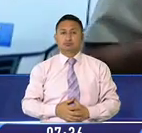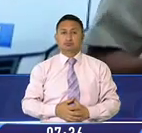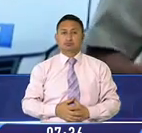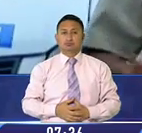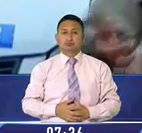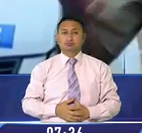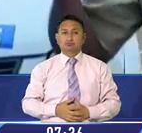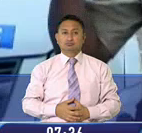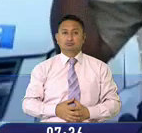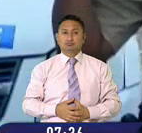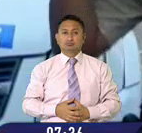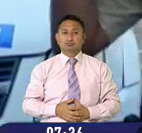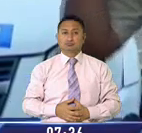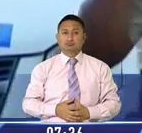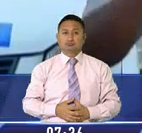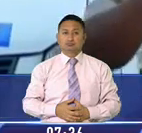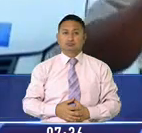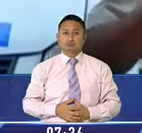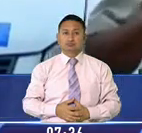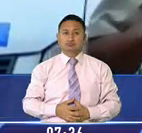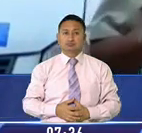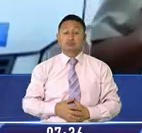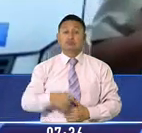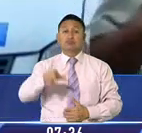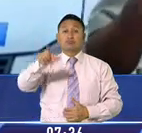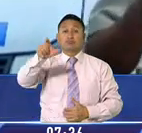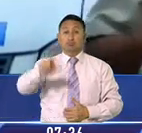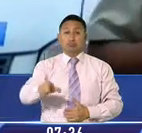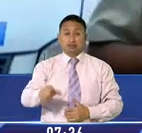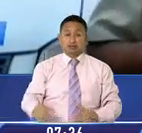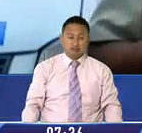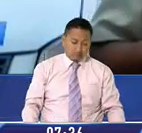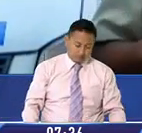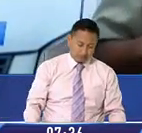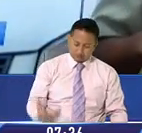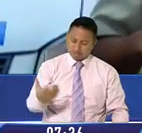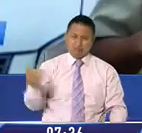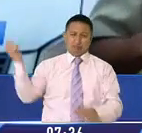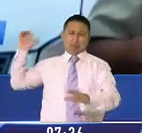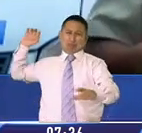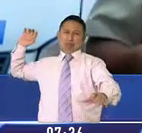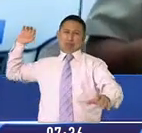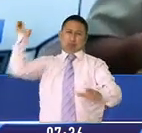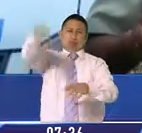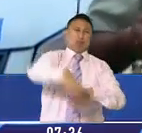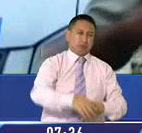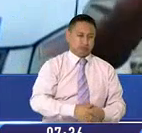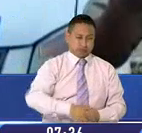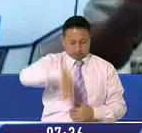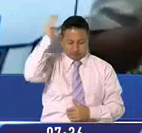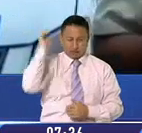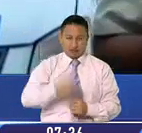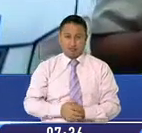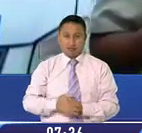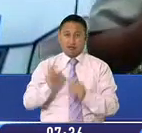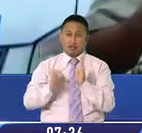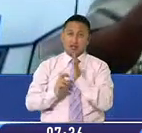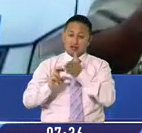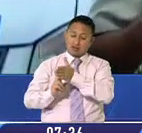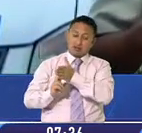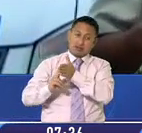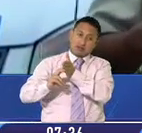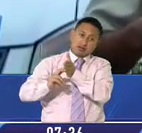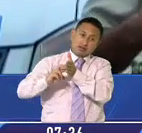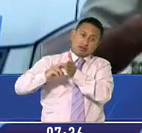En primera instancia, lanza un objeto al vacío y posterior se sube sobre